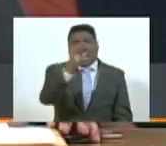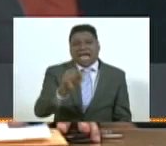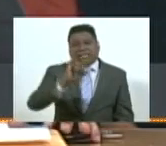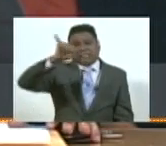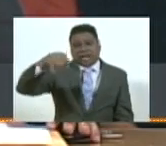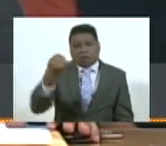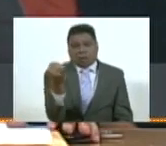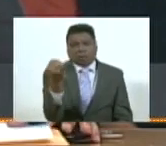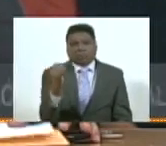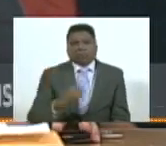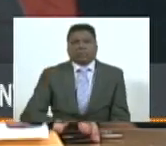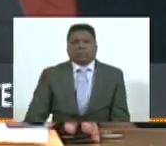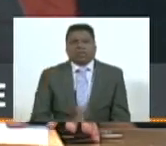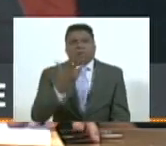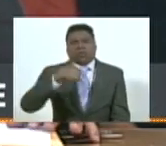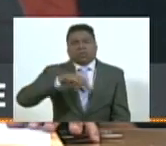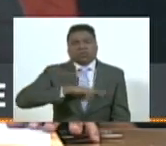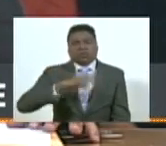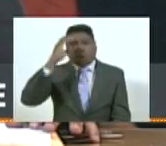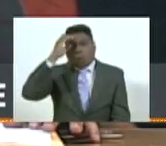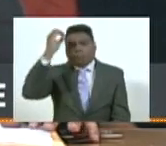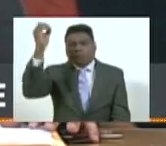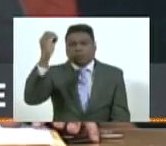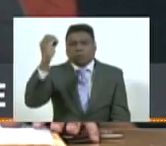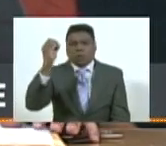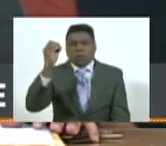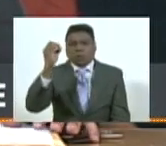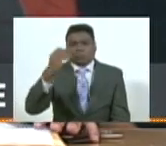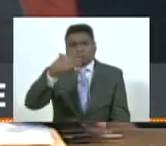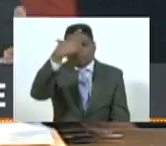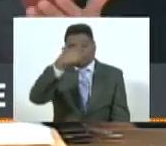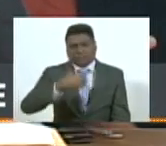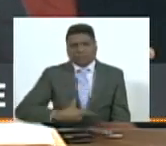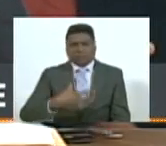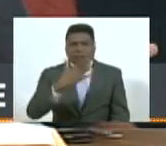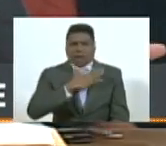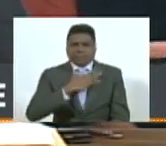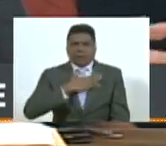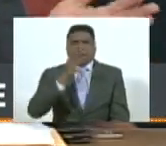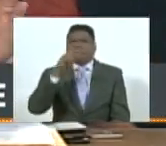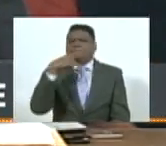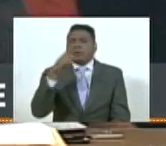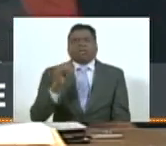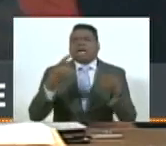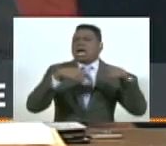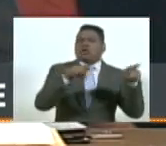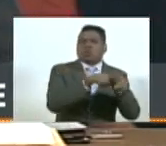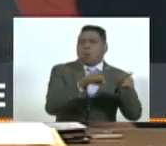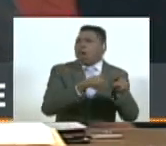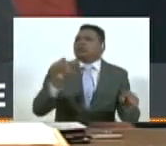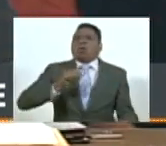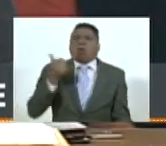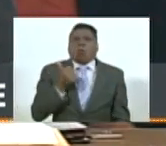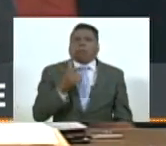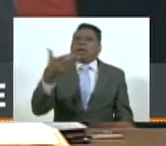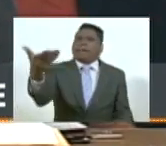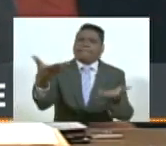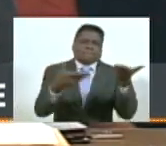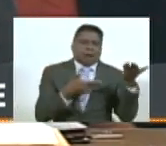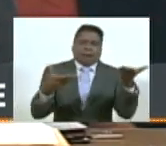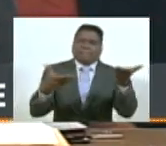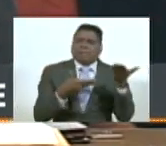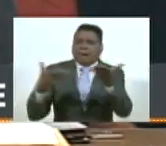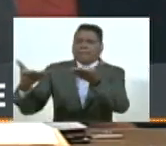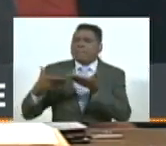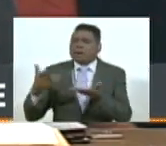Por lo tanto, hemos recibido la opinión de la doctora Luisa Ortega Díaz como una opinión política más de las muchas que hemos recibido en